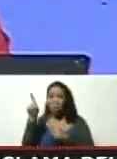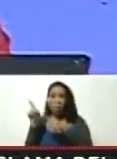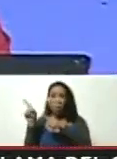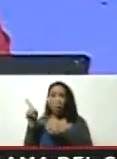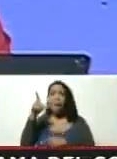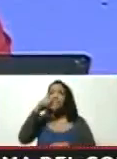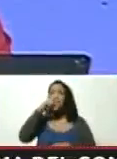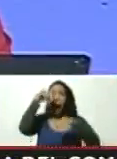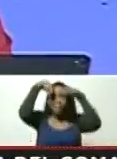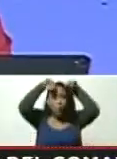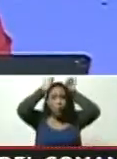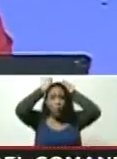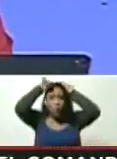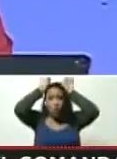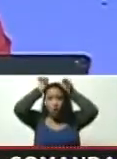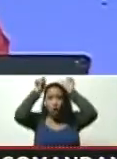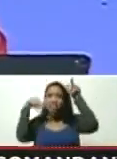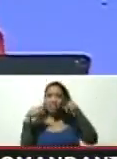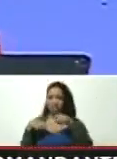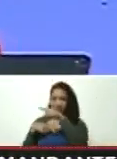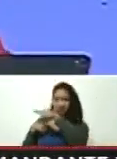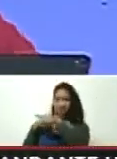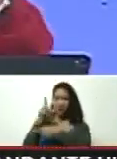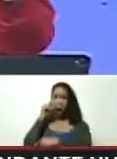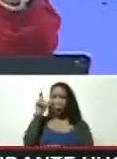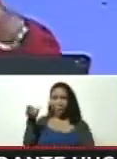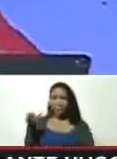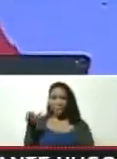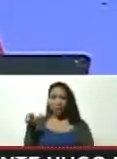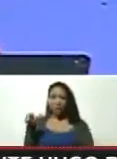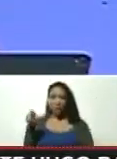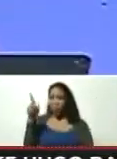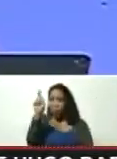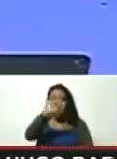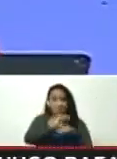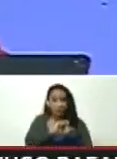Maburro, ese no dura un mes.